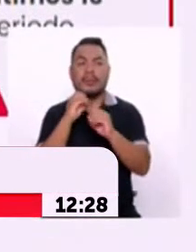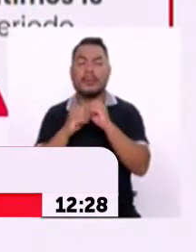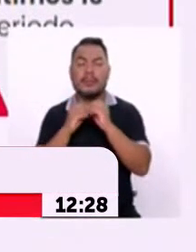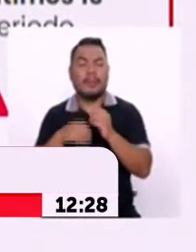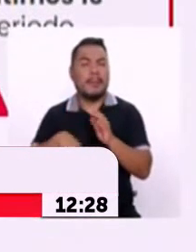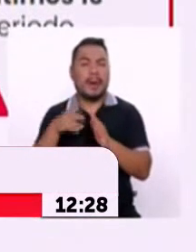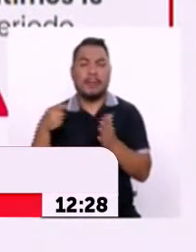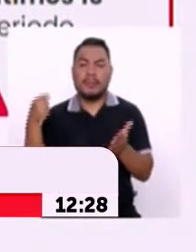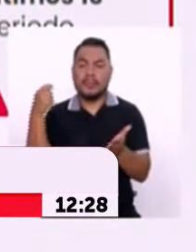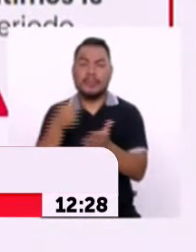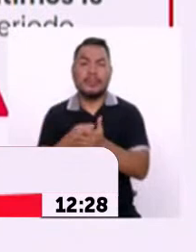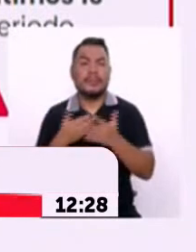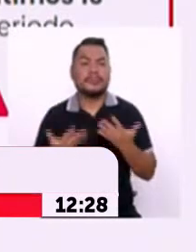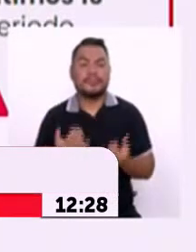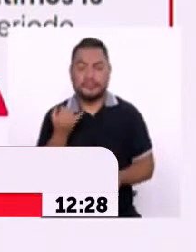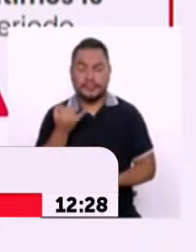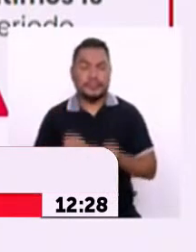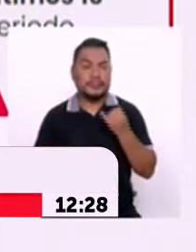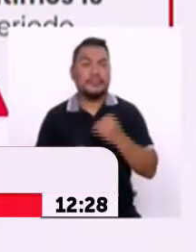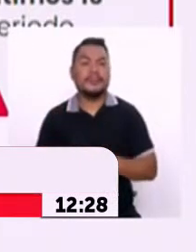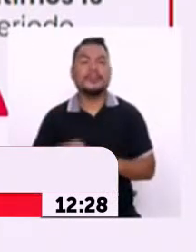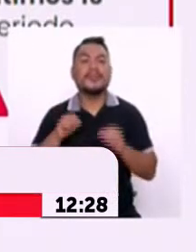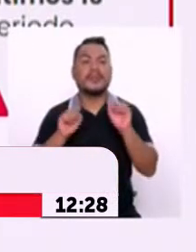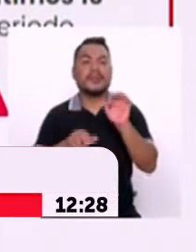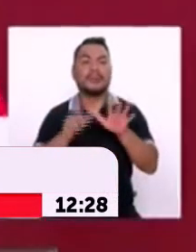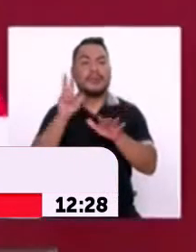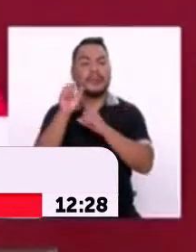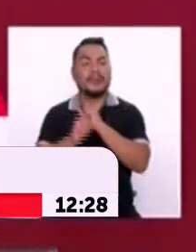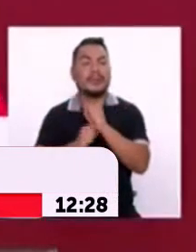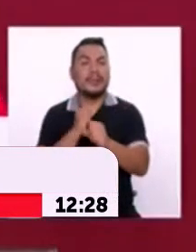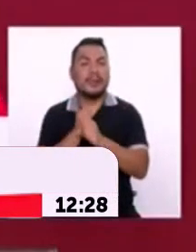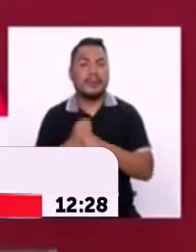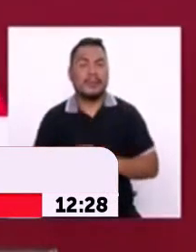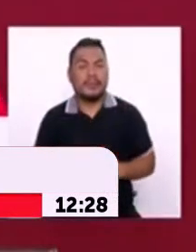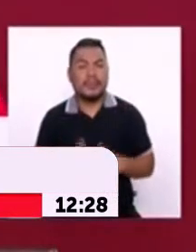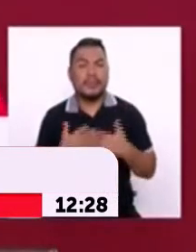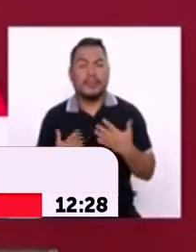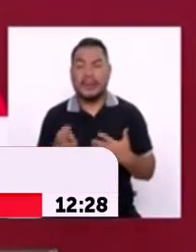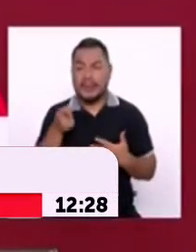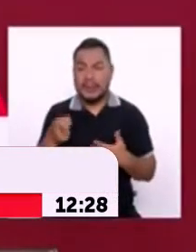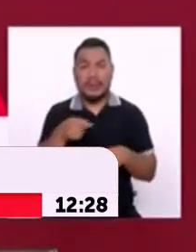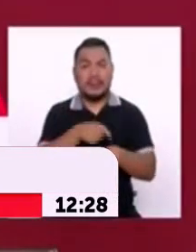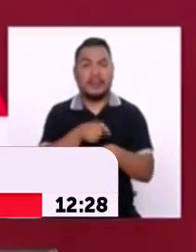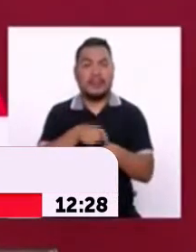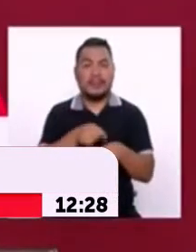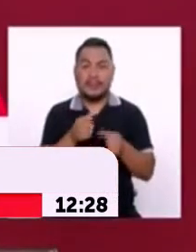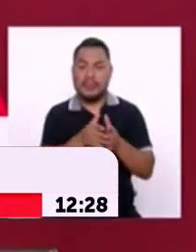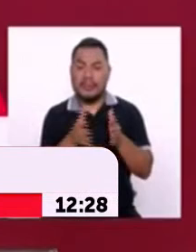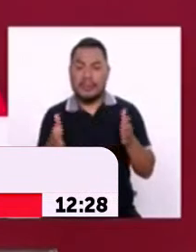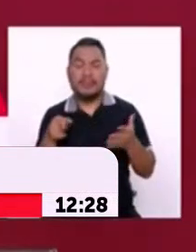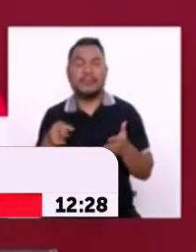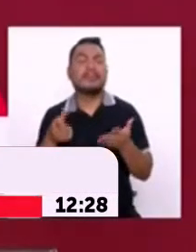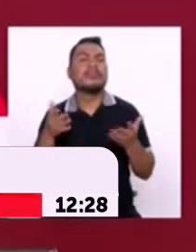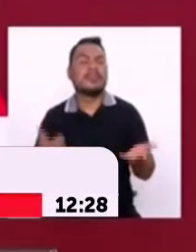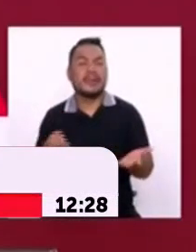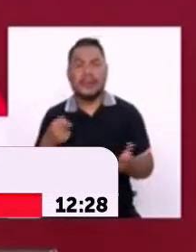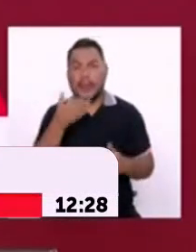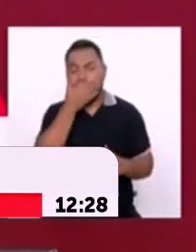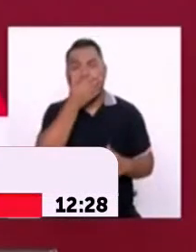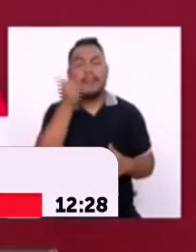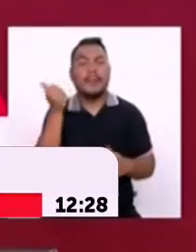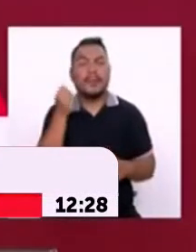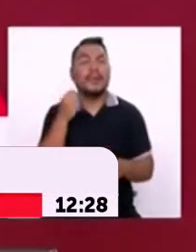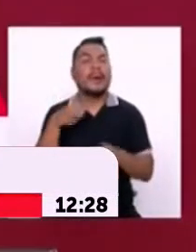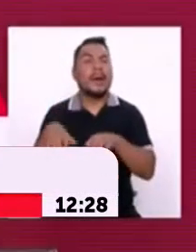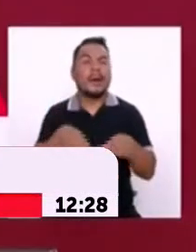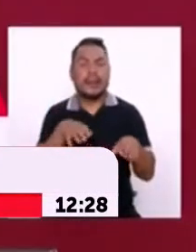monto ejecutado en los últimos 13 años. En dicho periodo, se trata de la